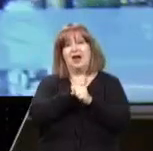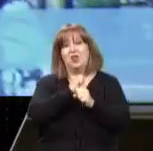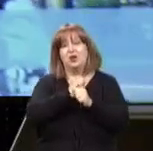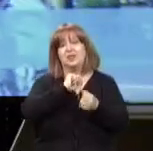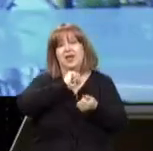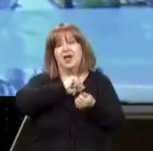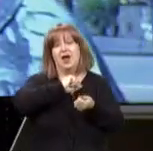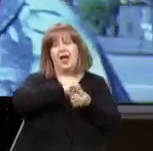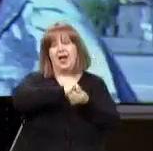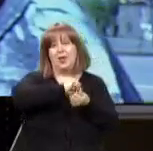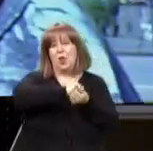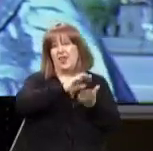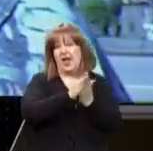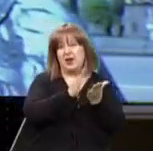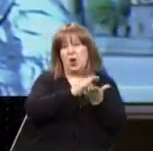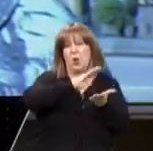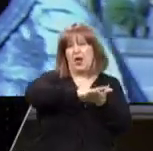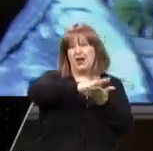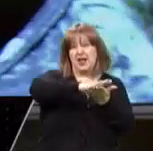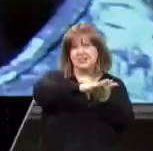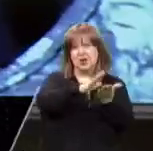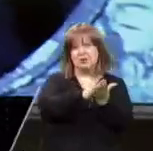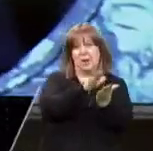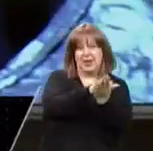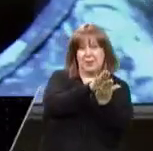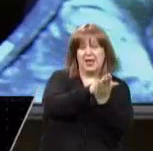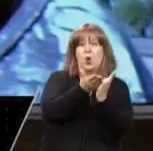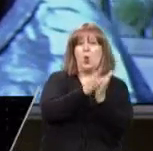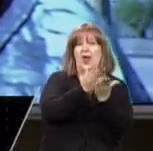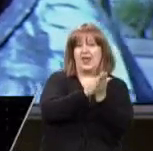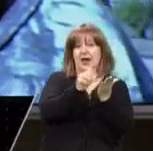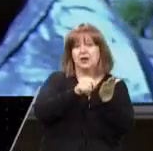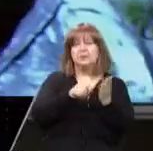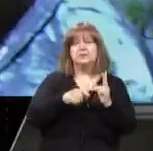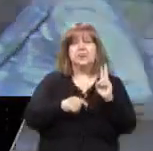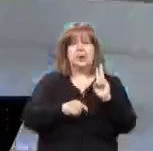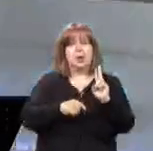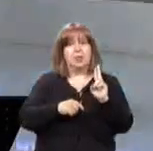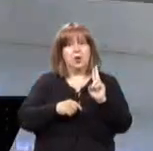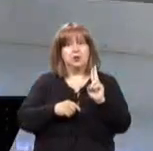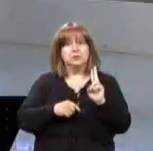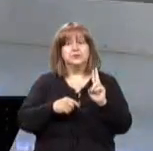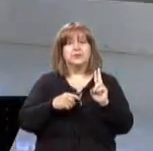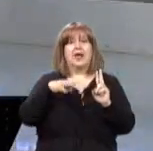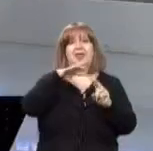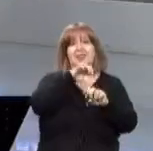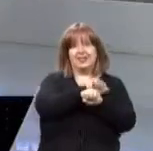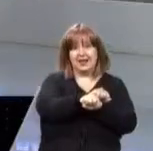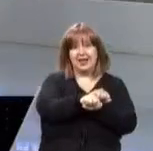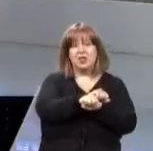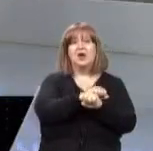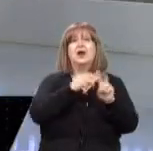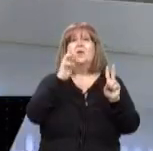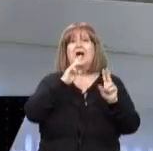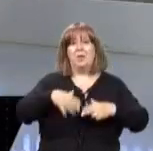teoría, o por lo menos a ella, la llevan primero al club, a lo que se conocía como Club Atlético, en San Telmo, un centro de detención, y después a El